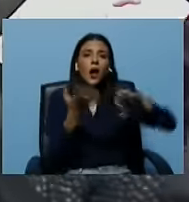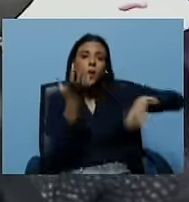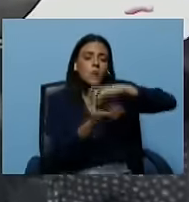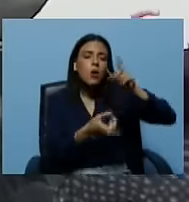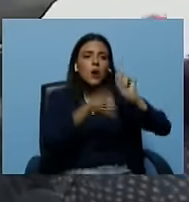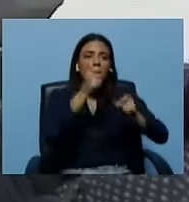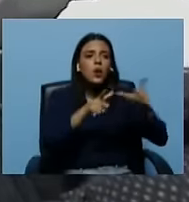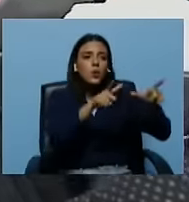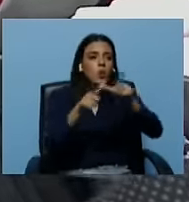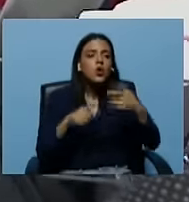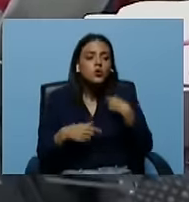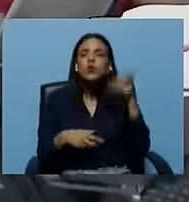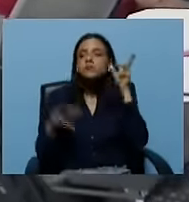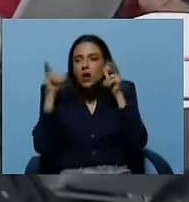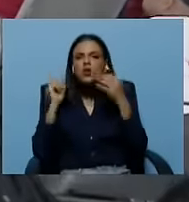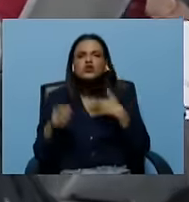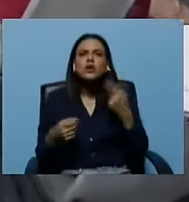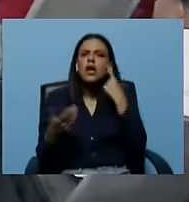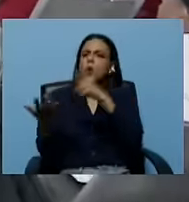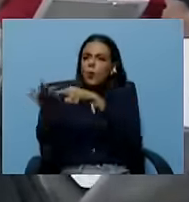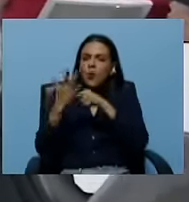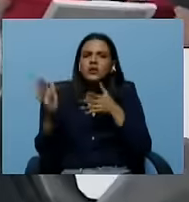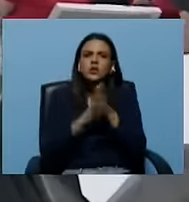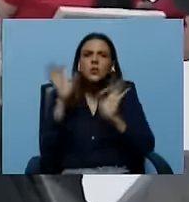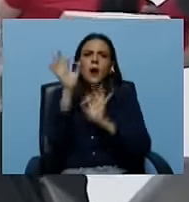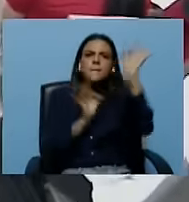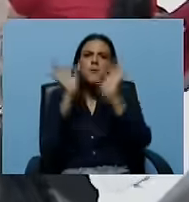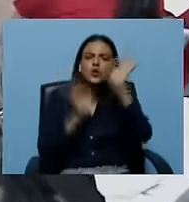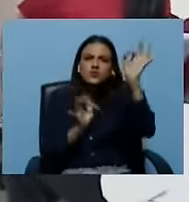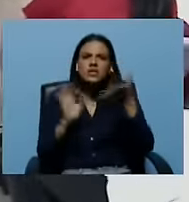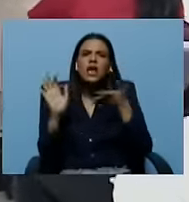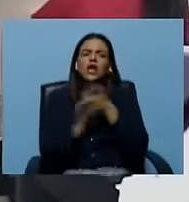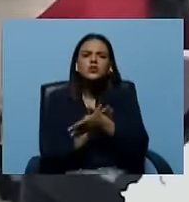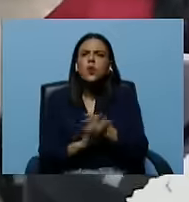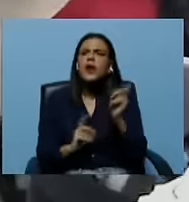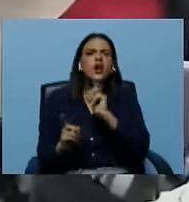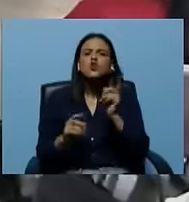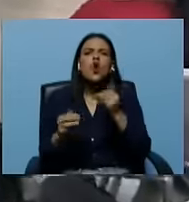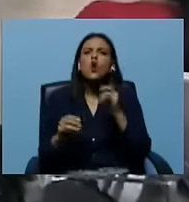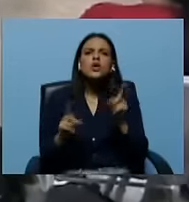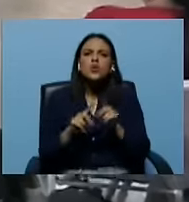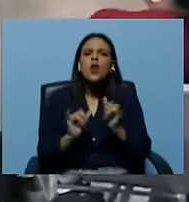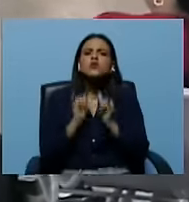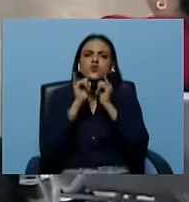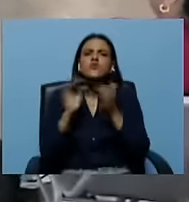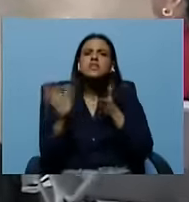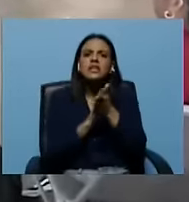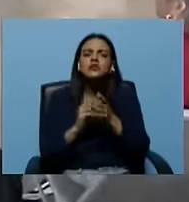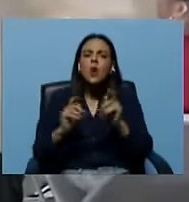ver el porcentaje donde los recursos no le sirvieron para completar la obra